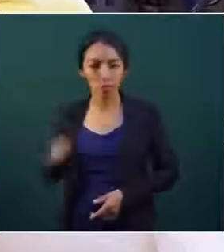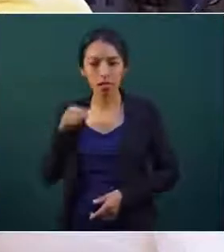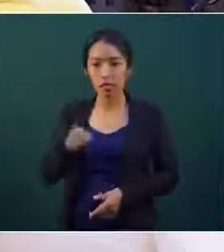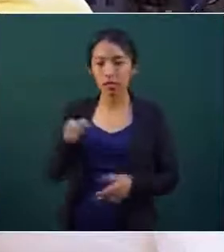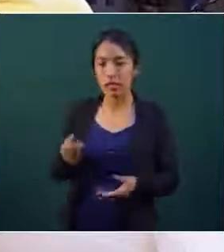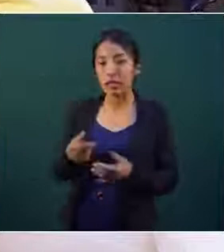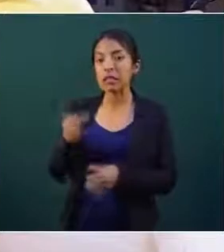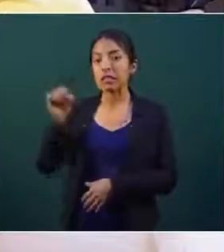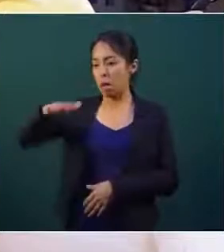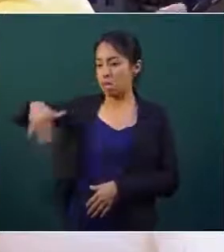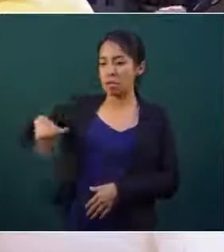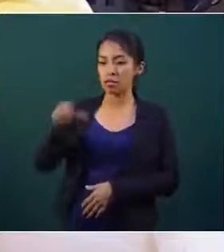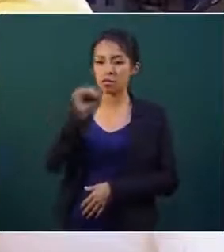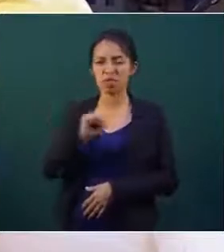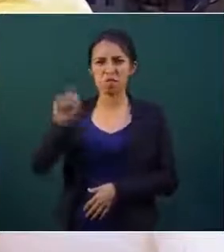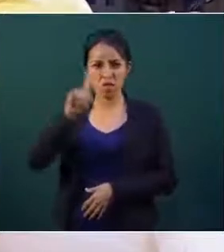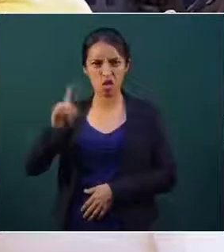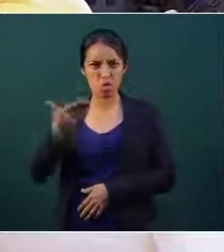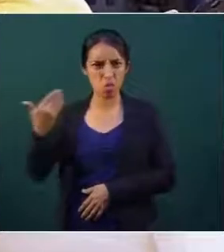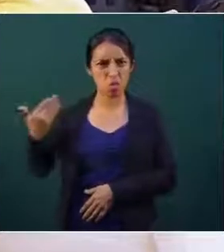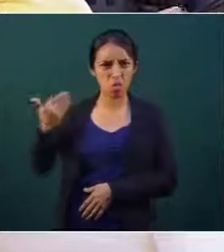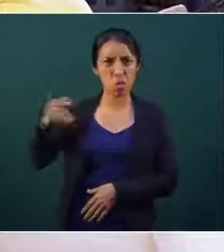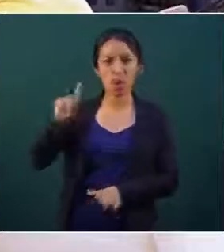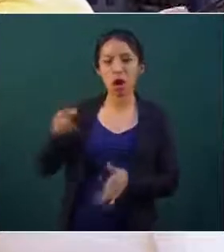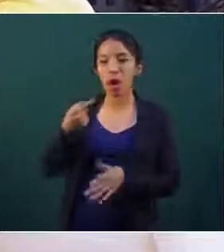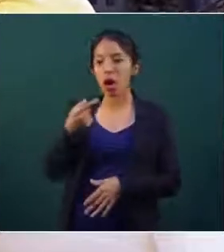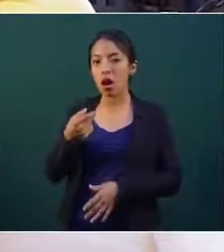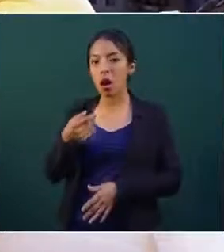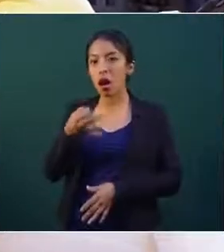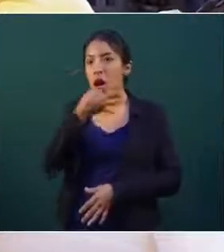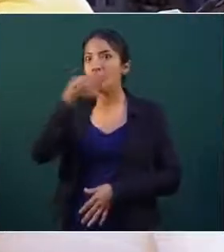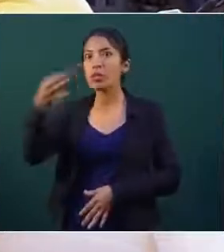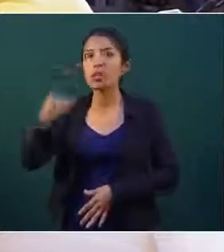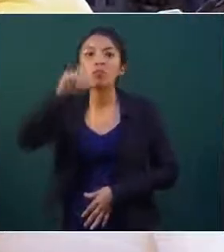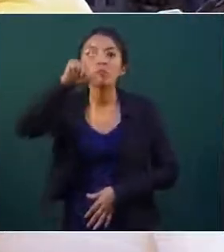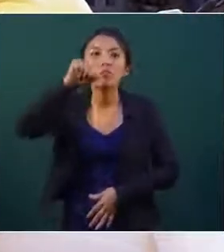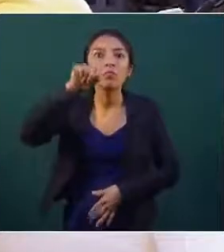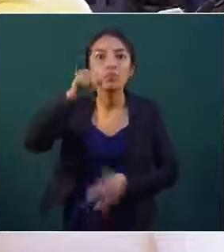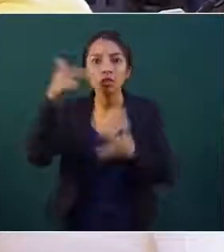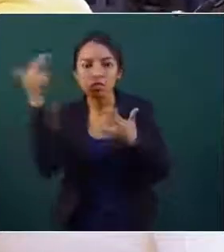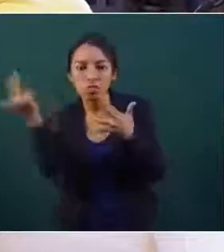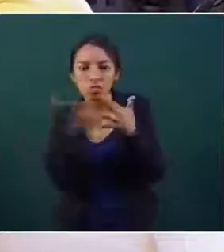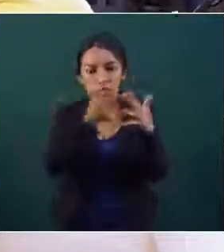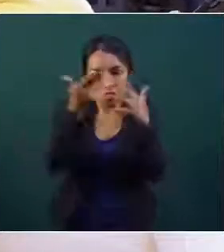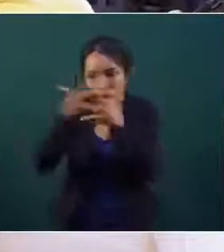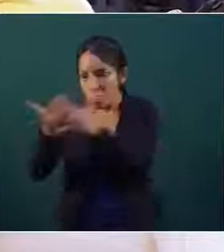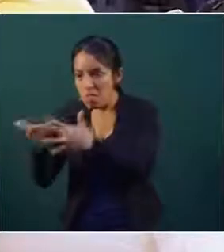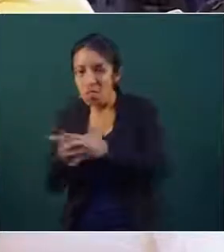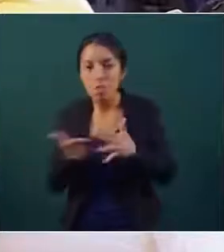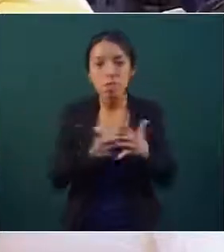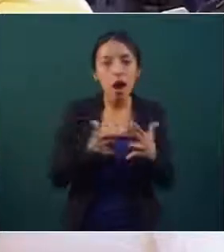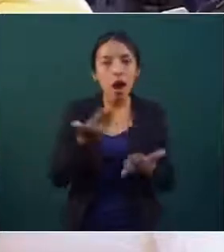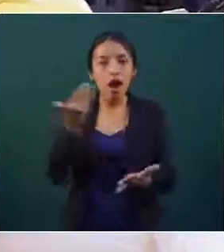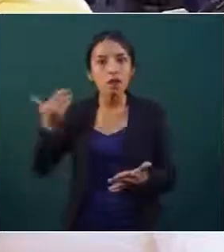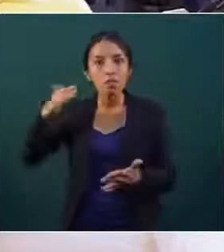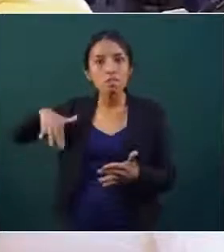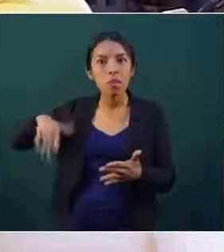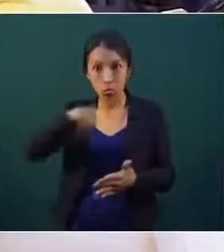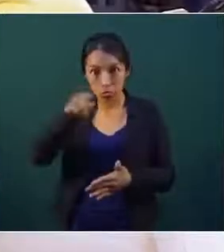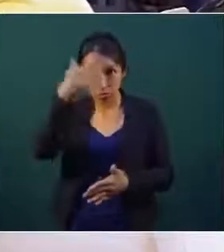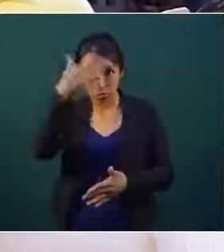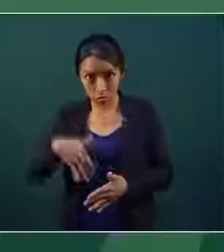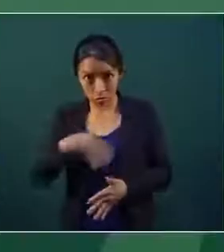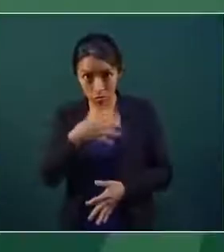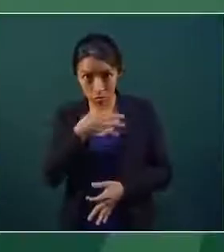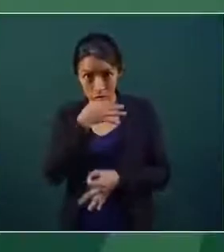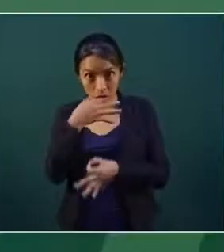semana medios locales reportaron al menos 20 homicidios dolosos que ocurrieron durante el fin de semana. No sé qué información tenga.